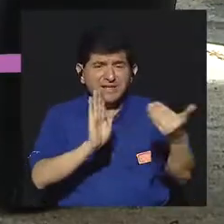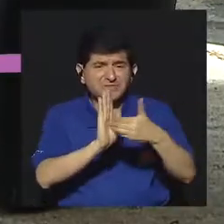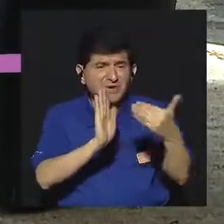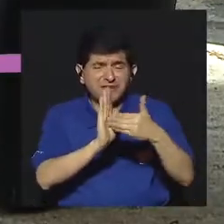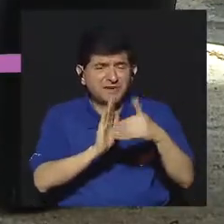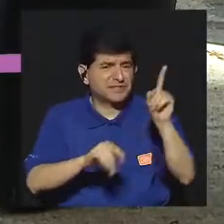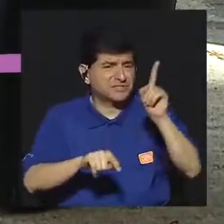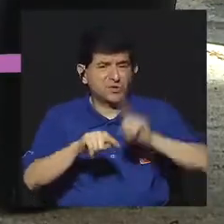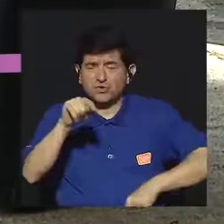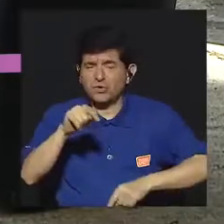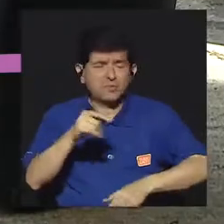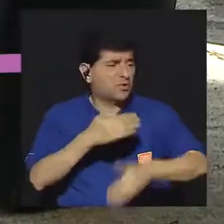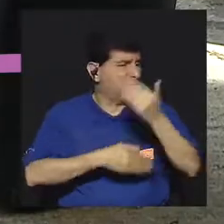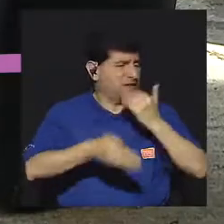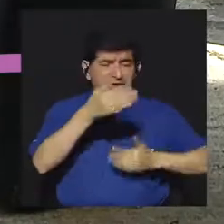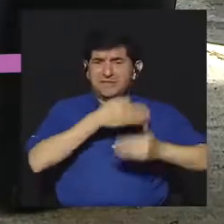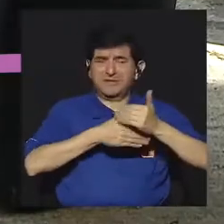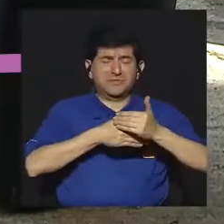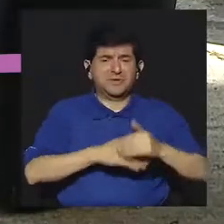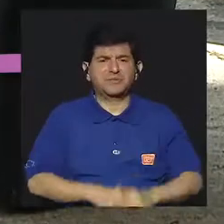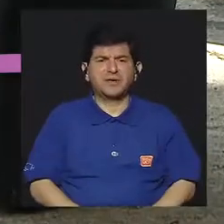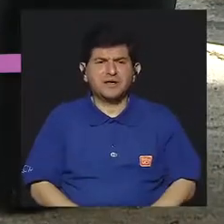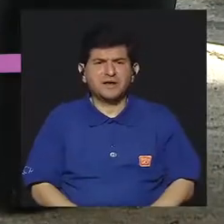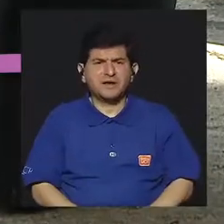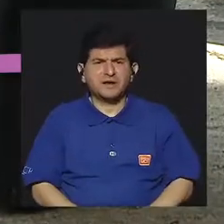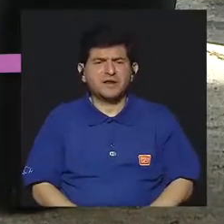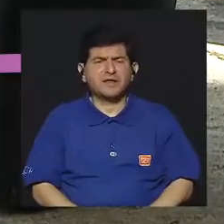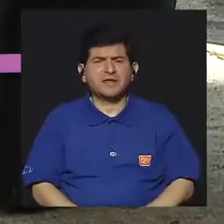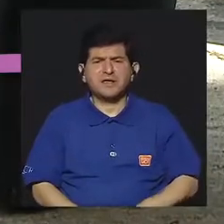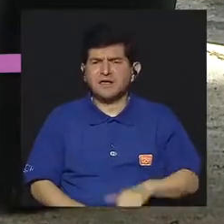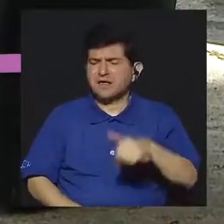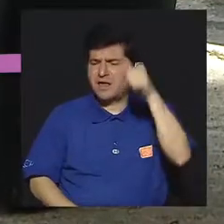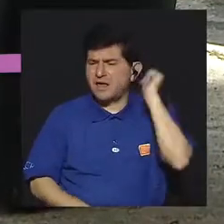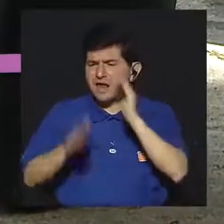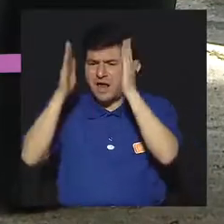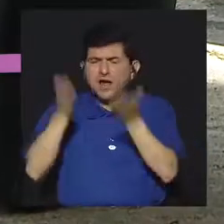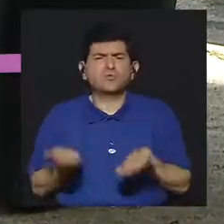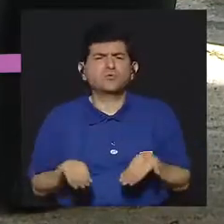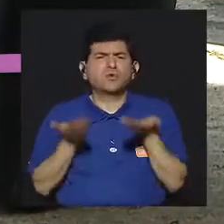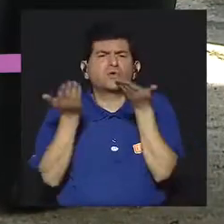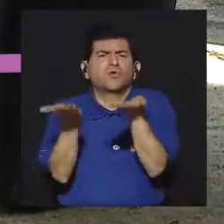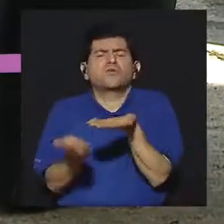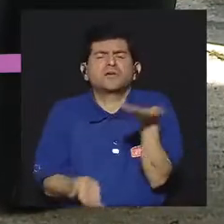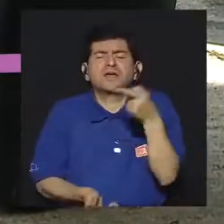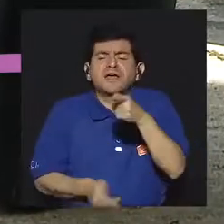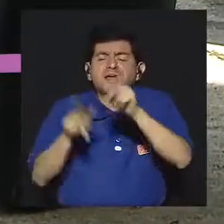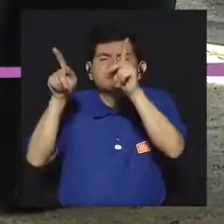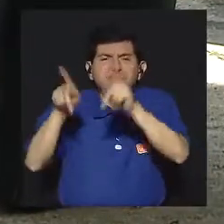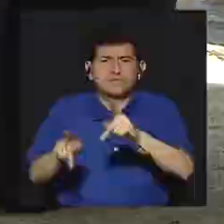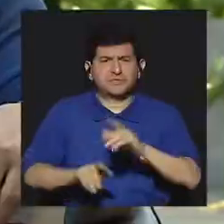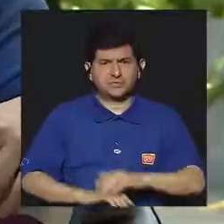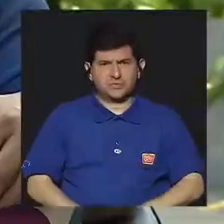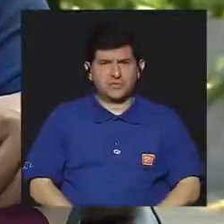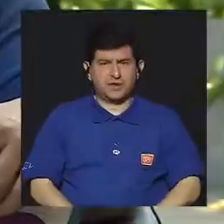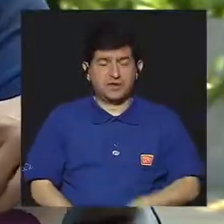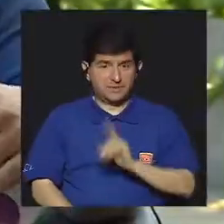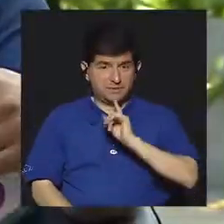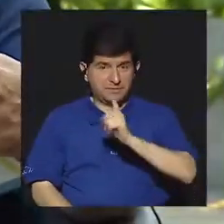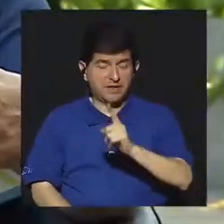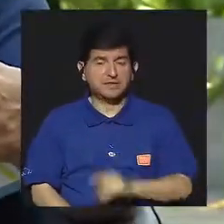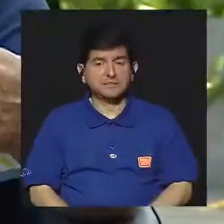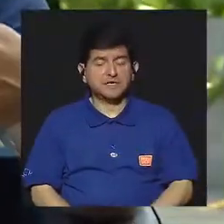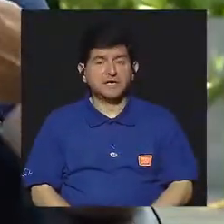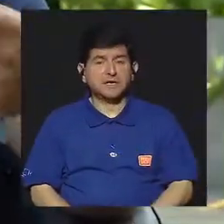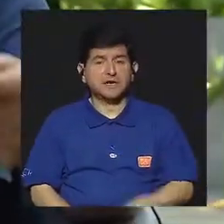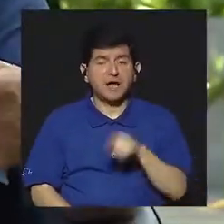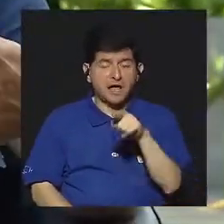sea irreversible, ¿qué le puede ofrecer el audiólogo como tal? ¿Qué le puede ofrecer a esa persona para decirle